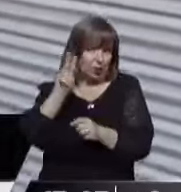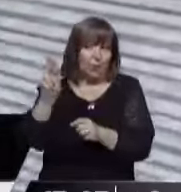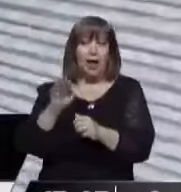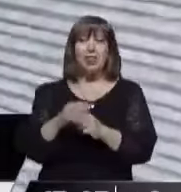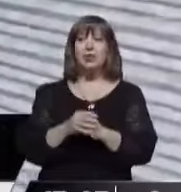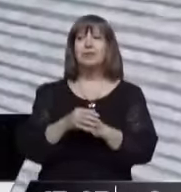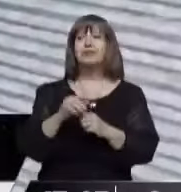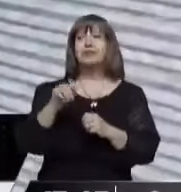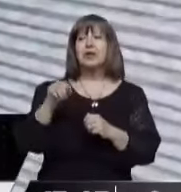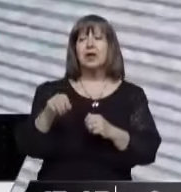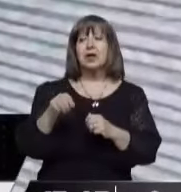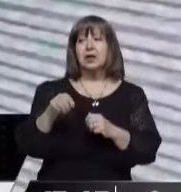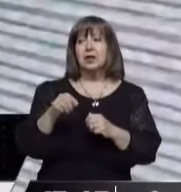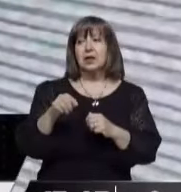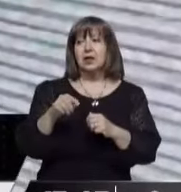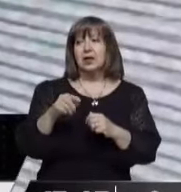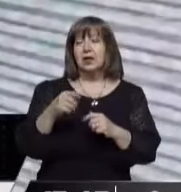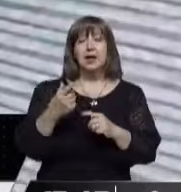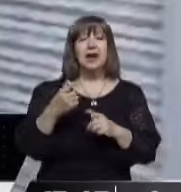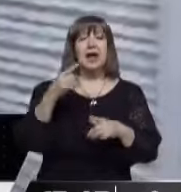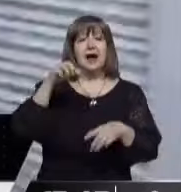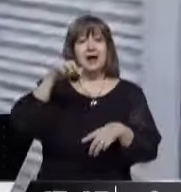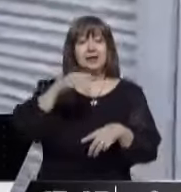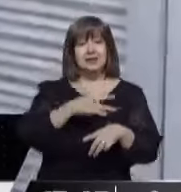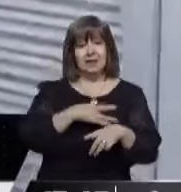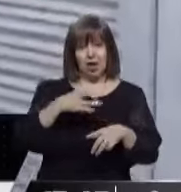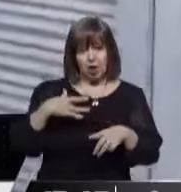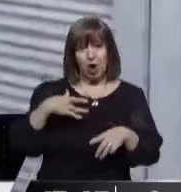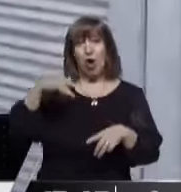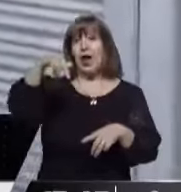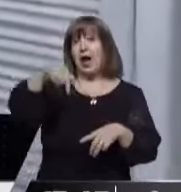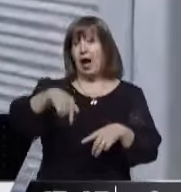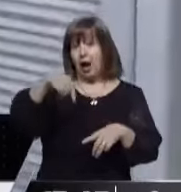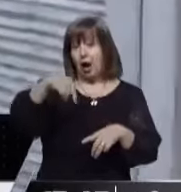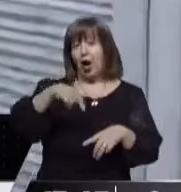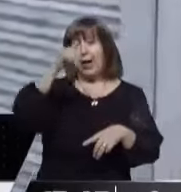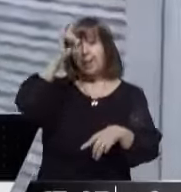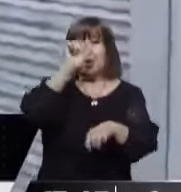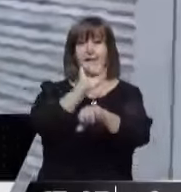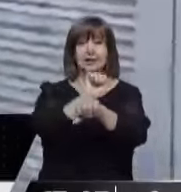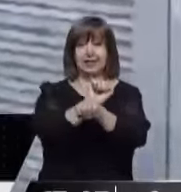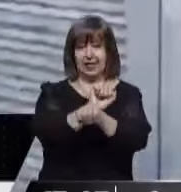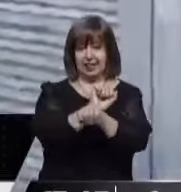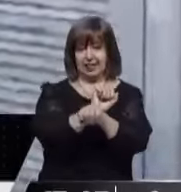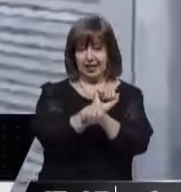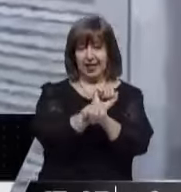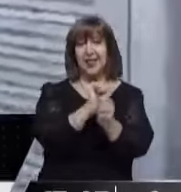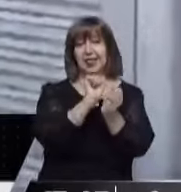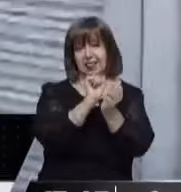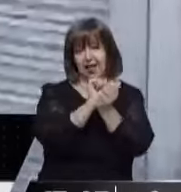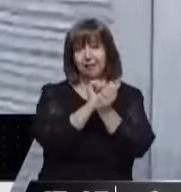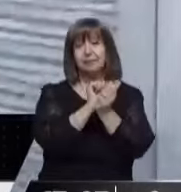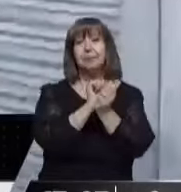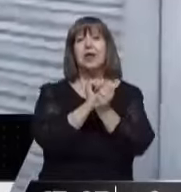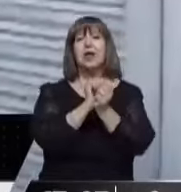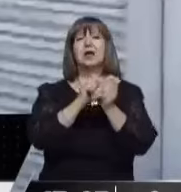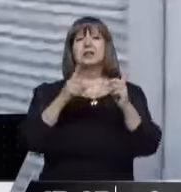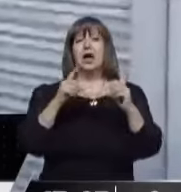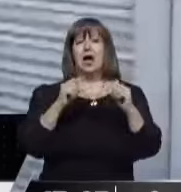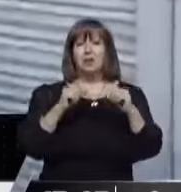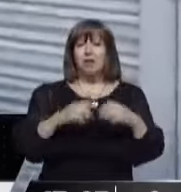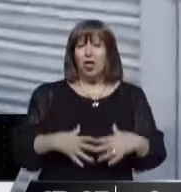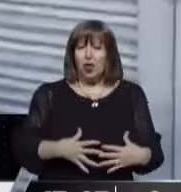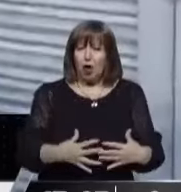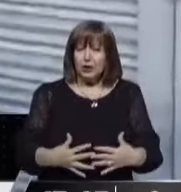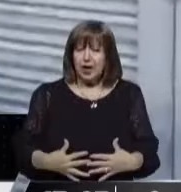cuando ya estaban trabajando acá en el lugar nad habl no no no no son reticentes